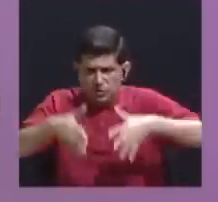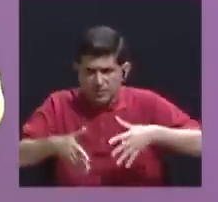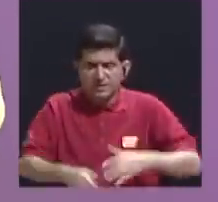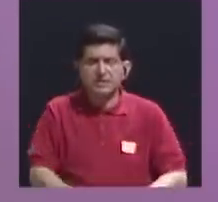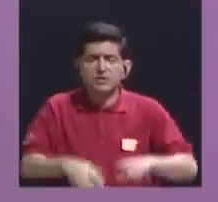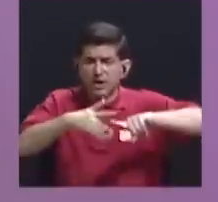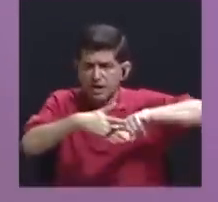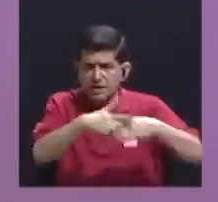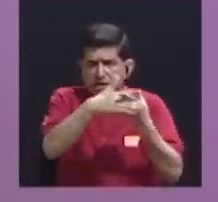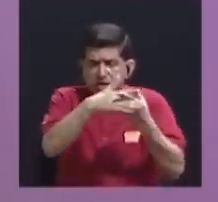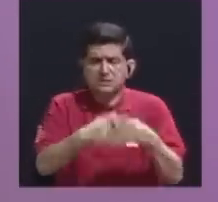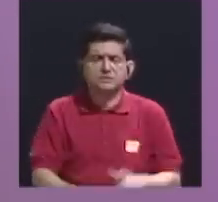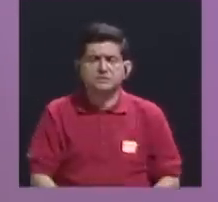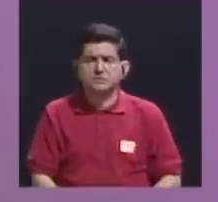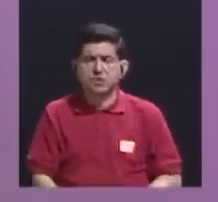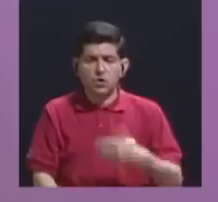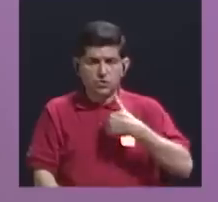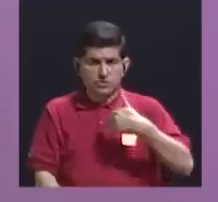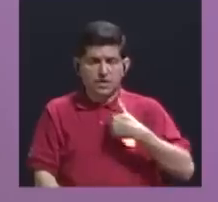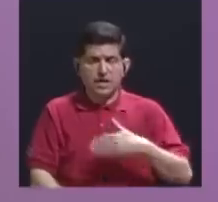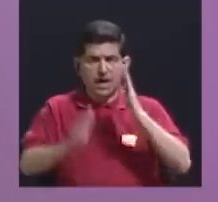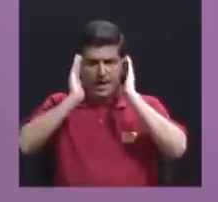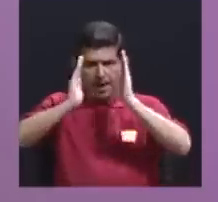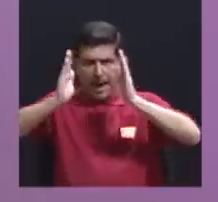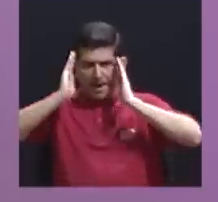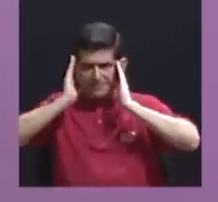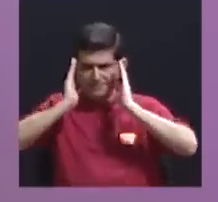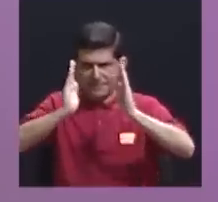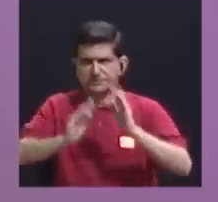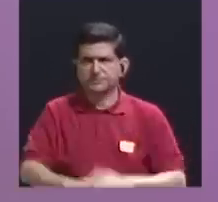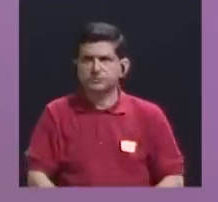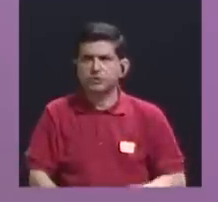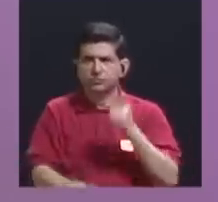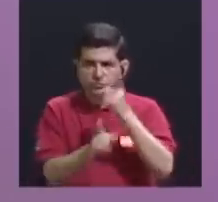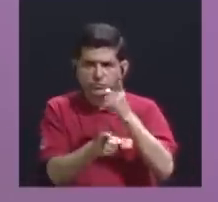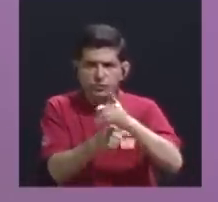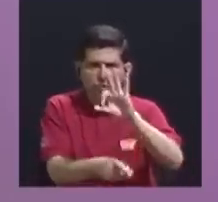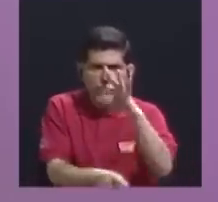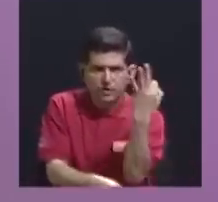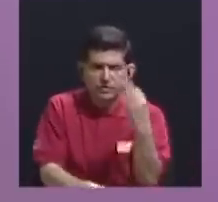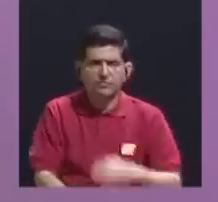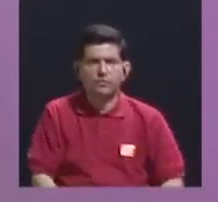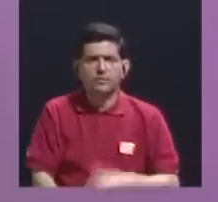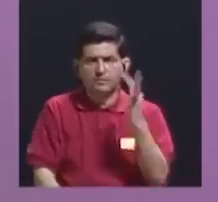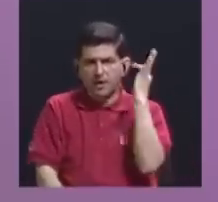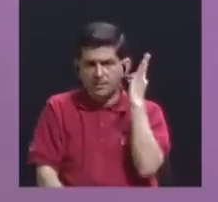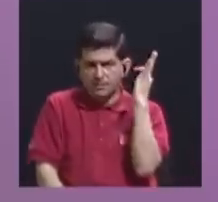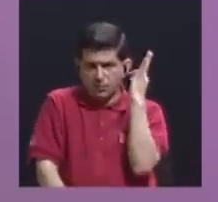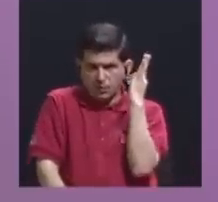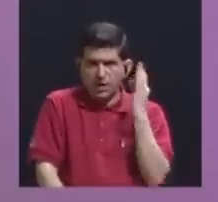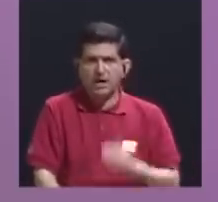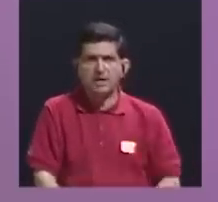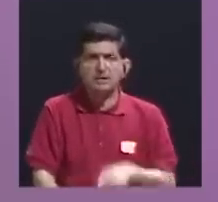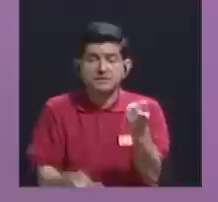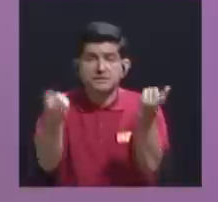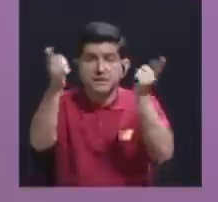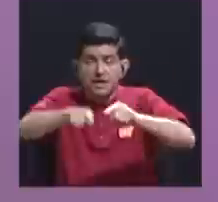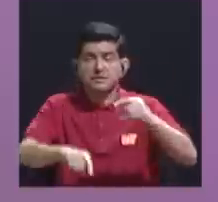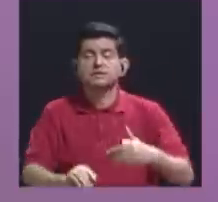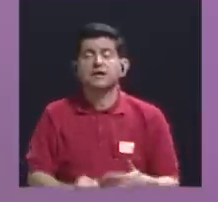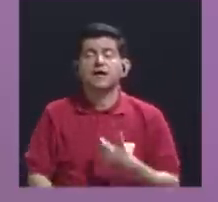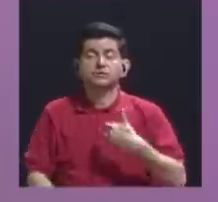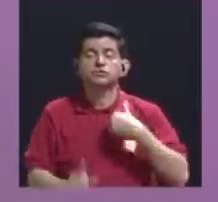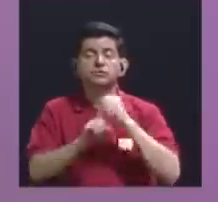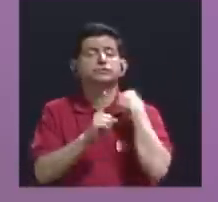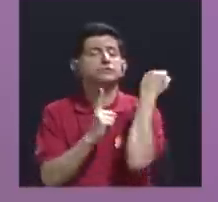incipientes para que haya una atención adecuada a las mujeres que lo sufren